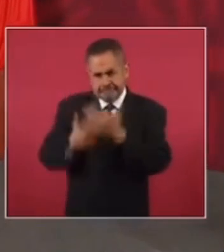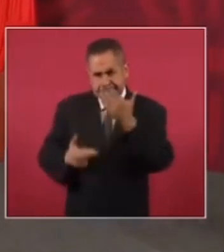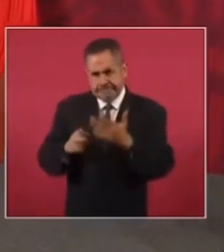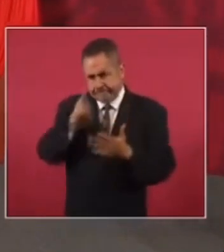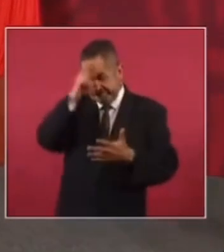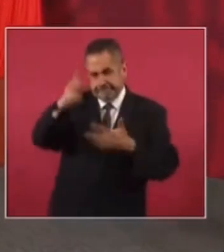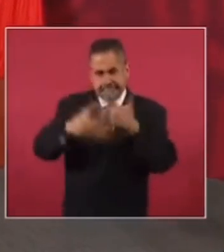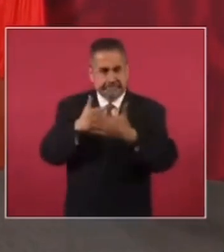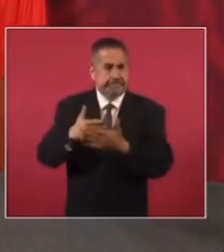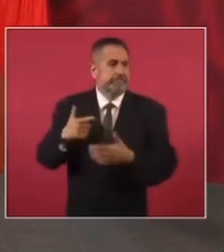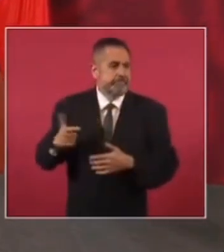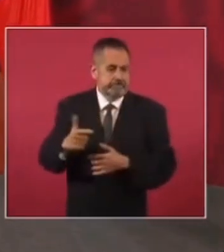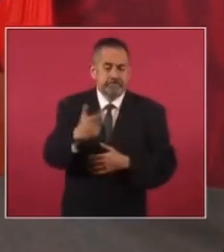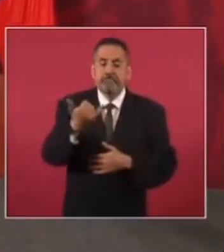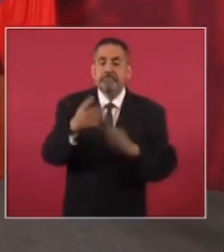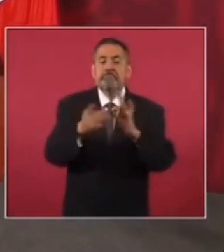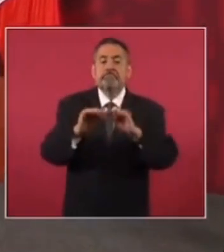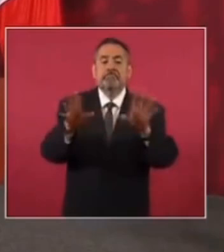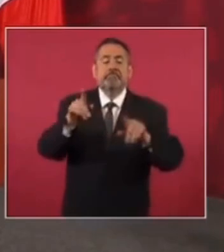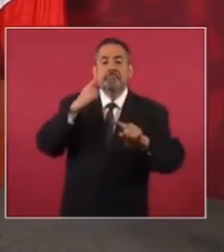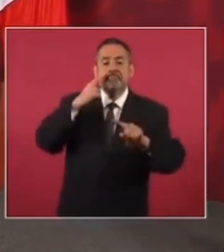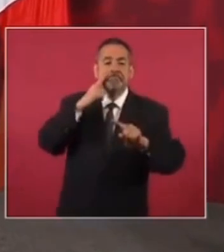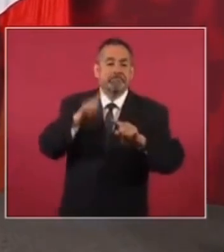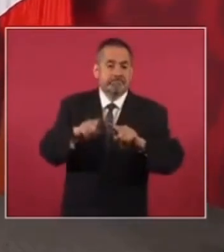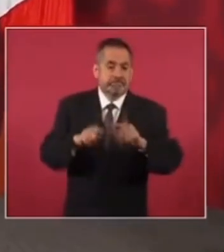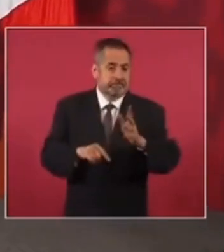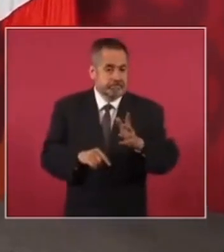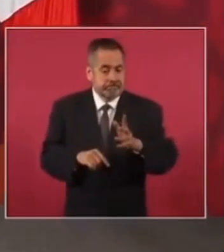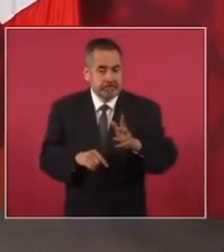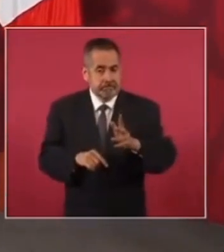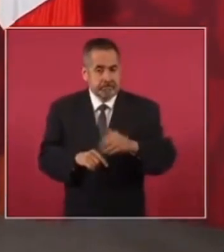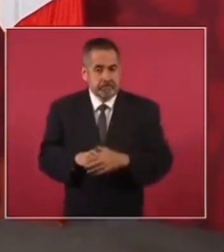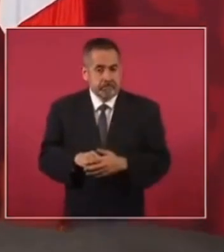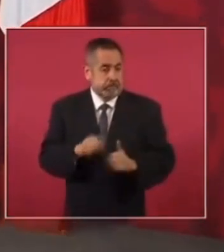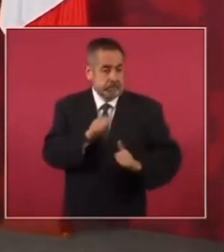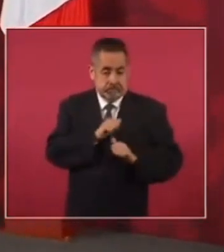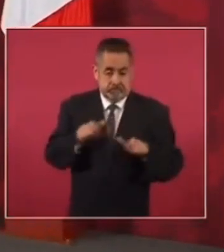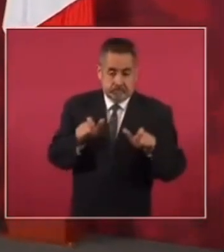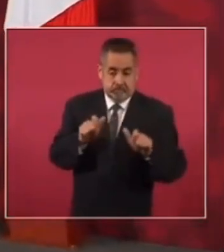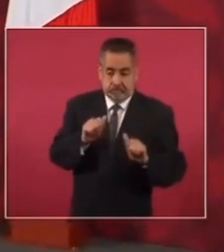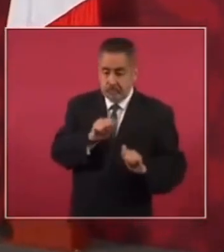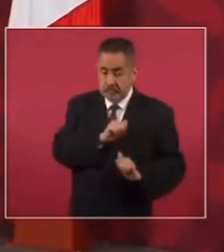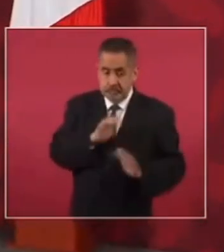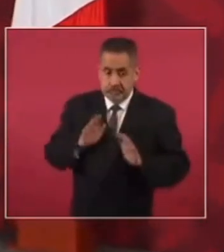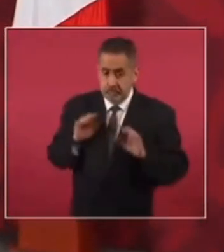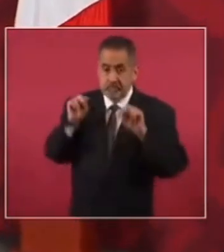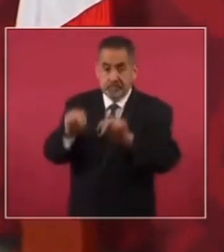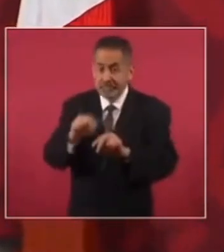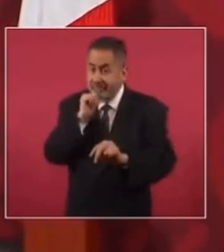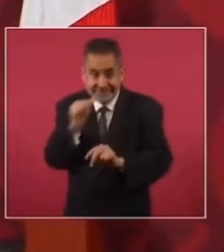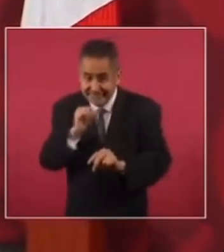criminales. Las policías municipales no hacen nada. Y tampoco la estatal.